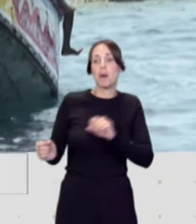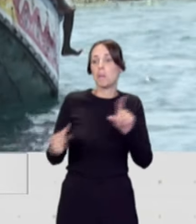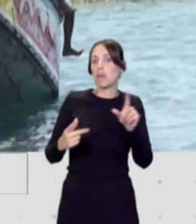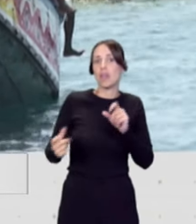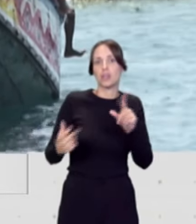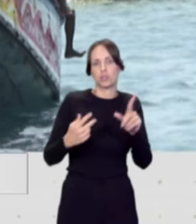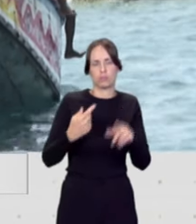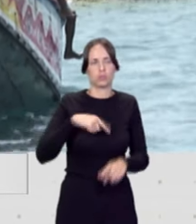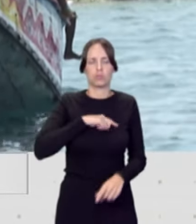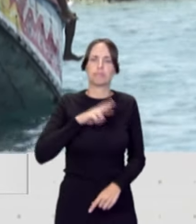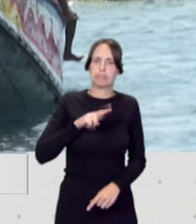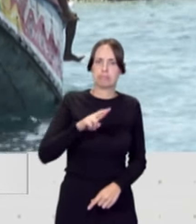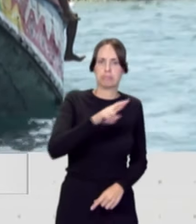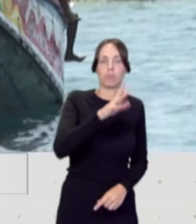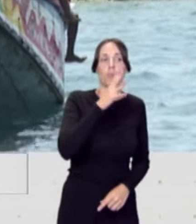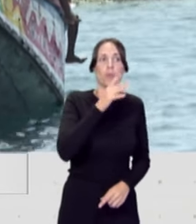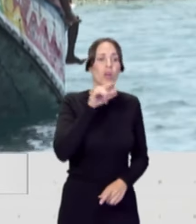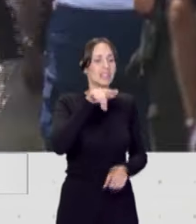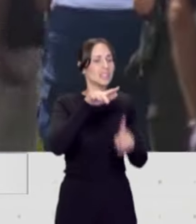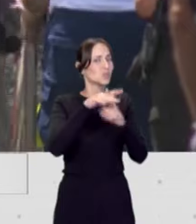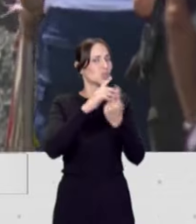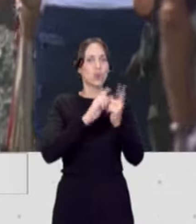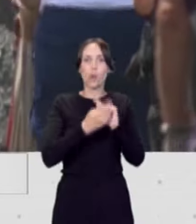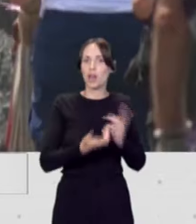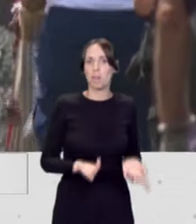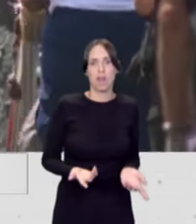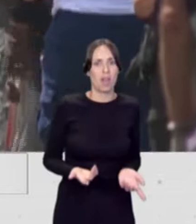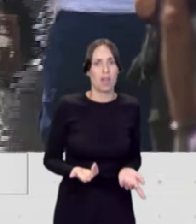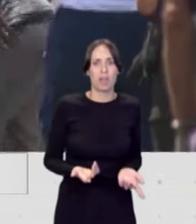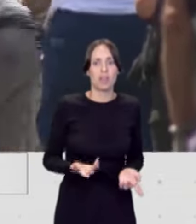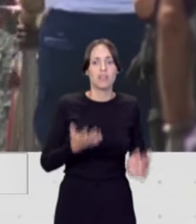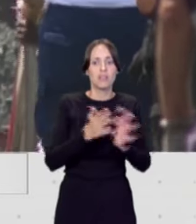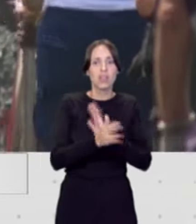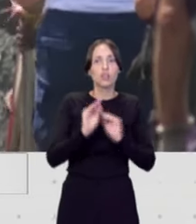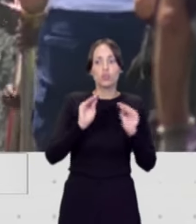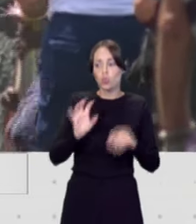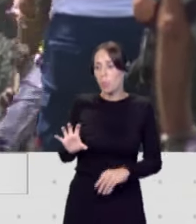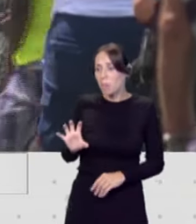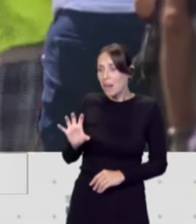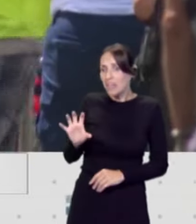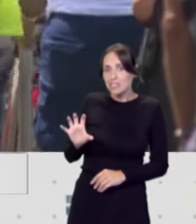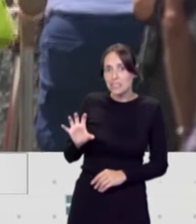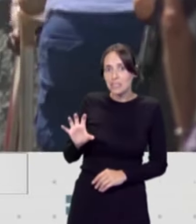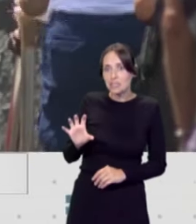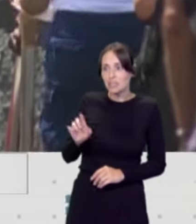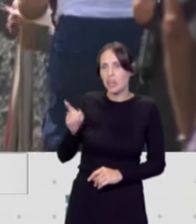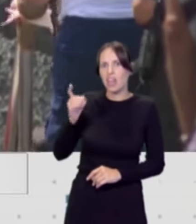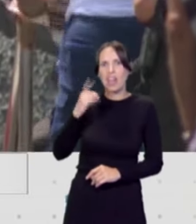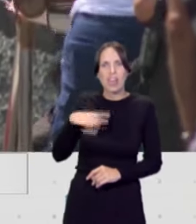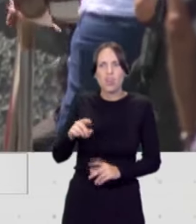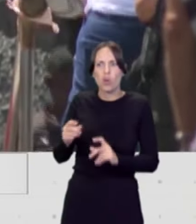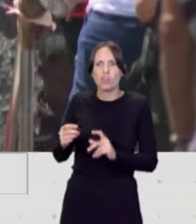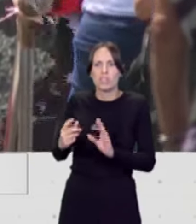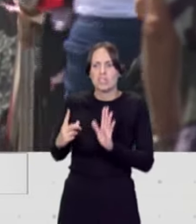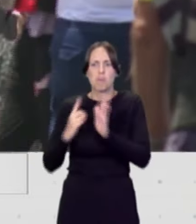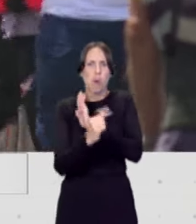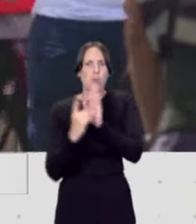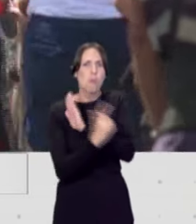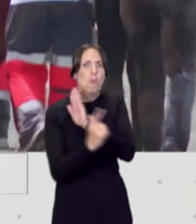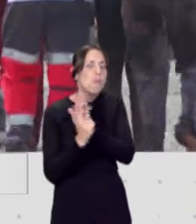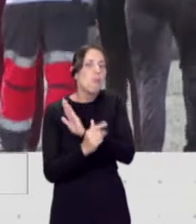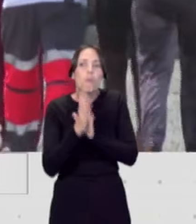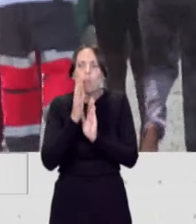muy repetitivos, que es que esto no va a cambiar hasta que esos países de donde vienen esas personas que vienen huyendo de múltiples casuísticas,